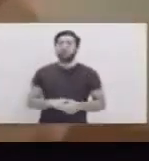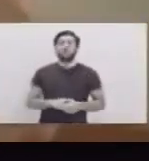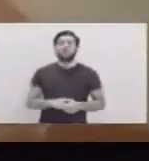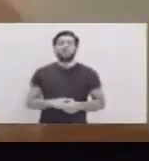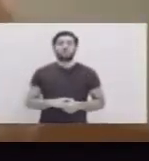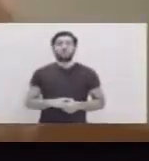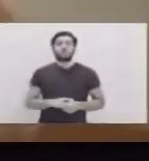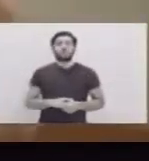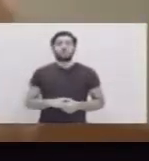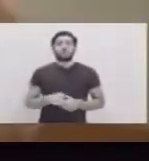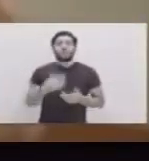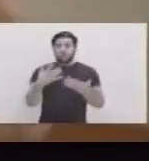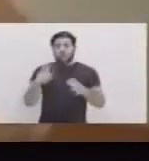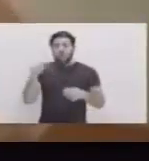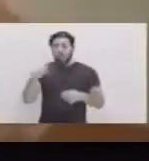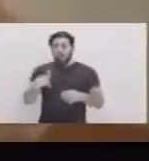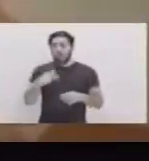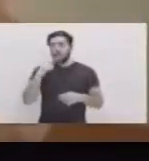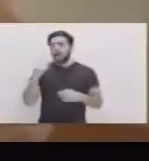permitir realizar